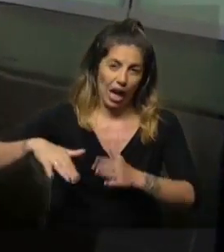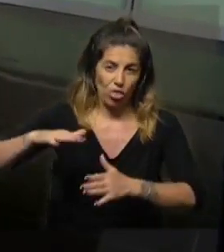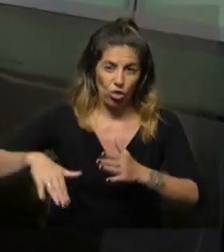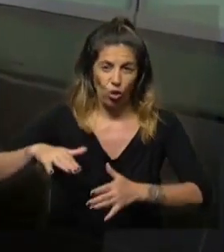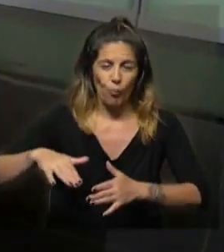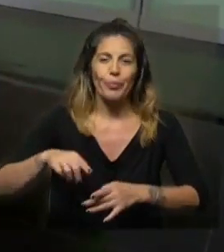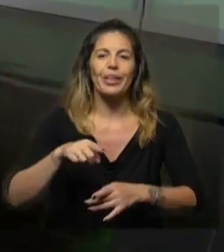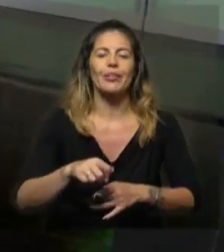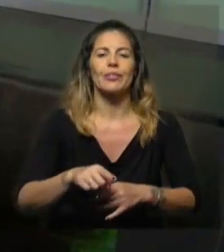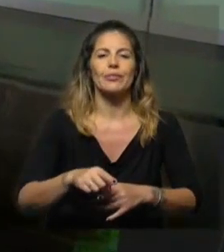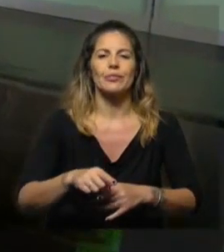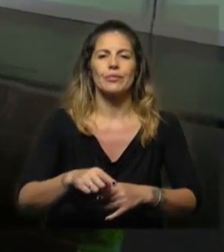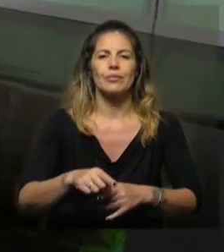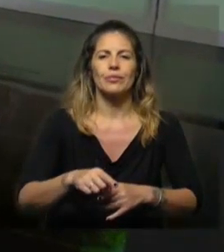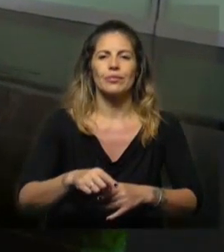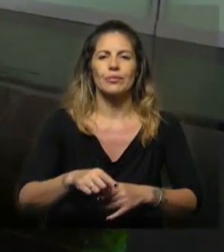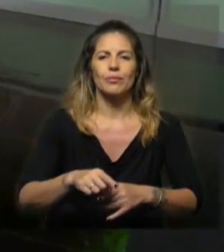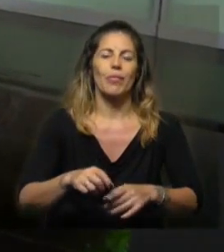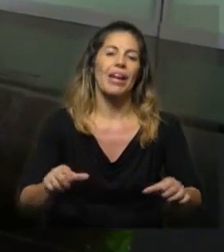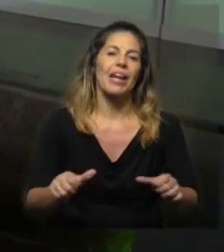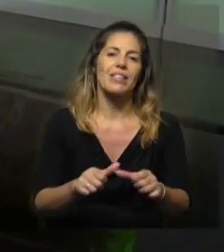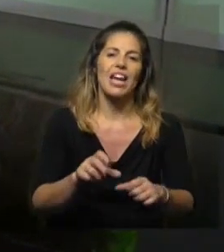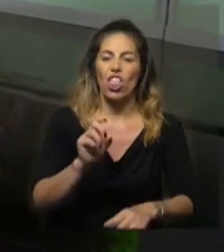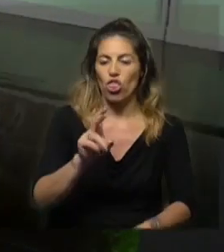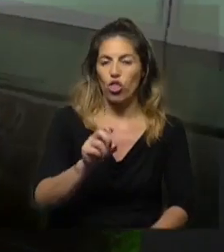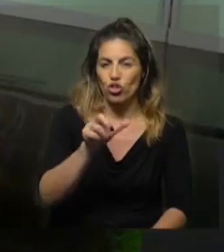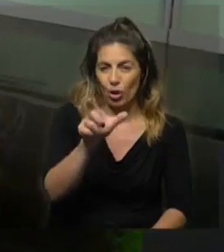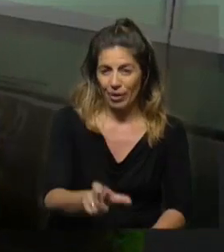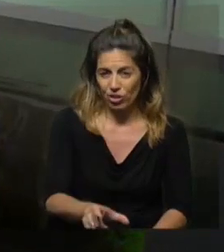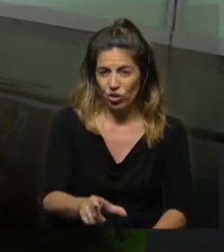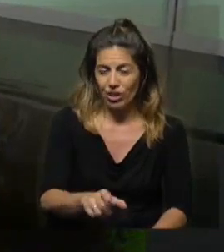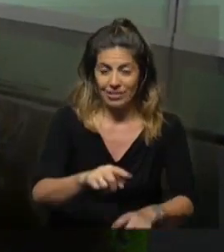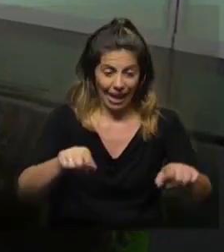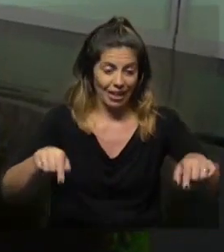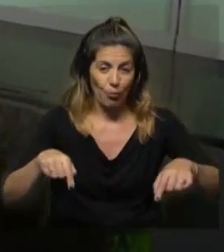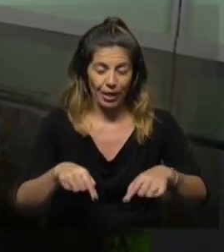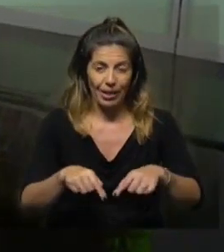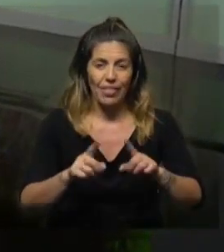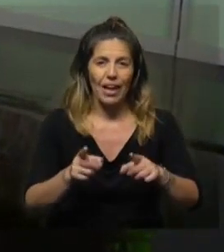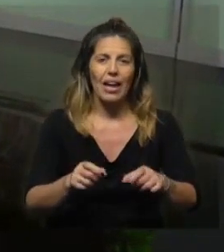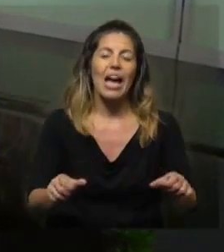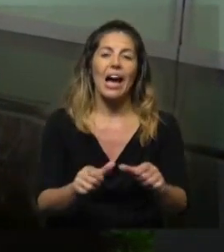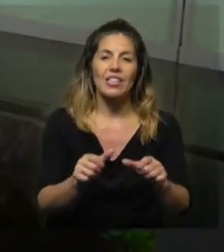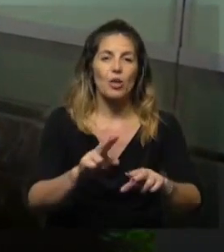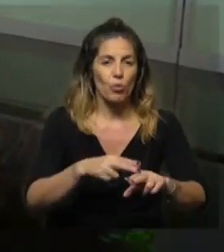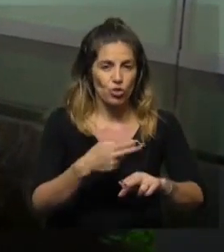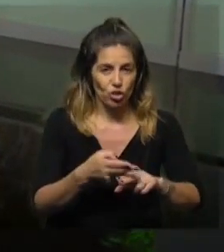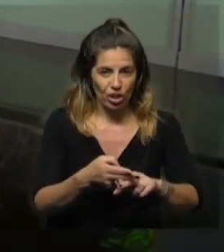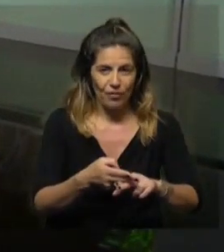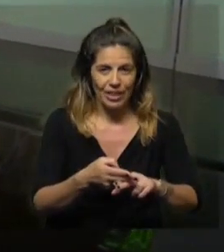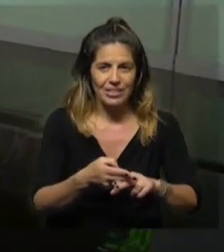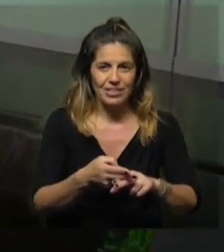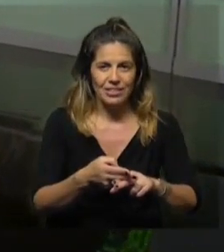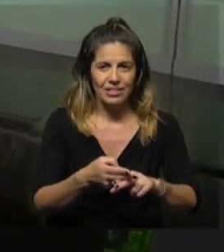este con Bueno un staff van a ser aproximadamente unas 12 personas en la escena en La Explanada volvemos a hacer lo de la hermosa intervención